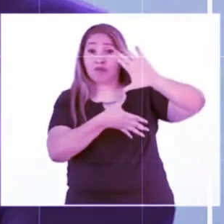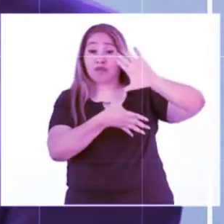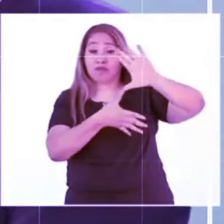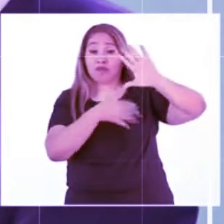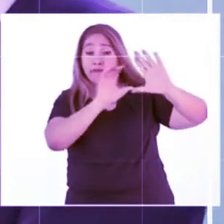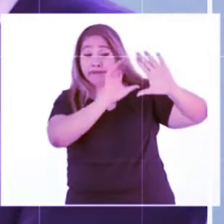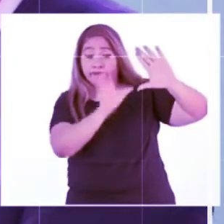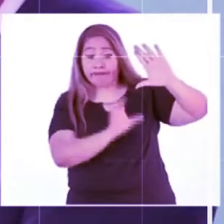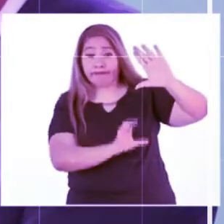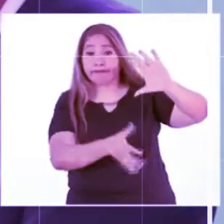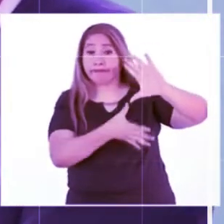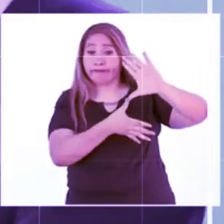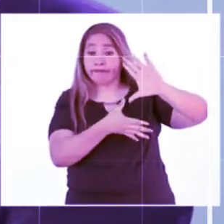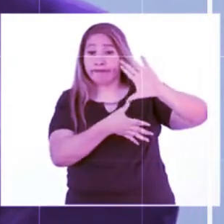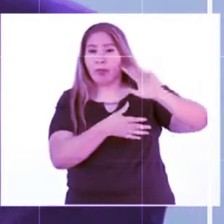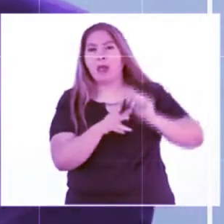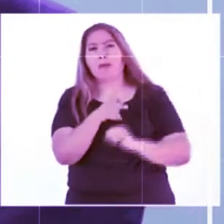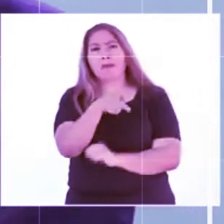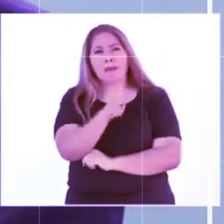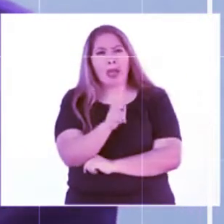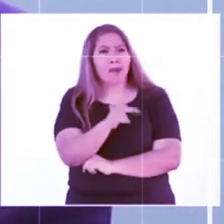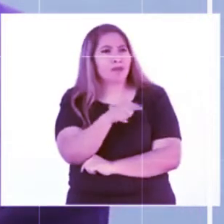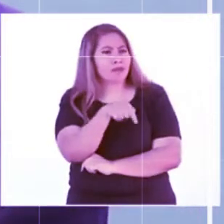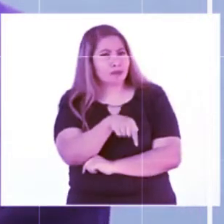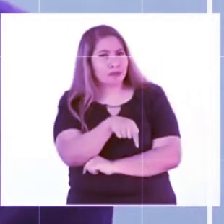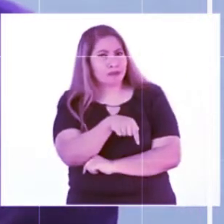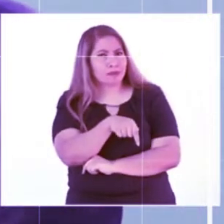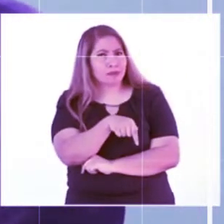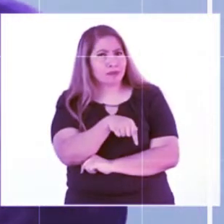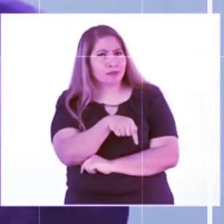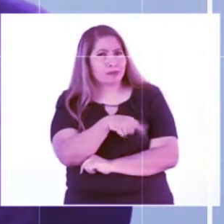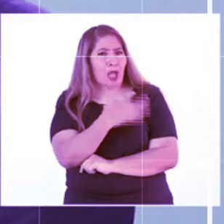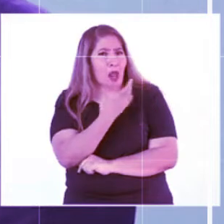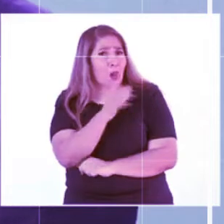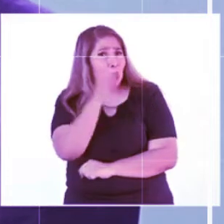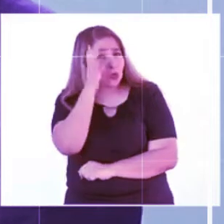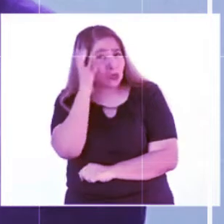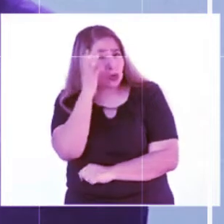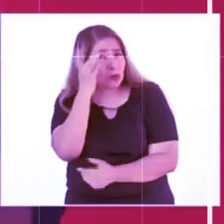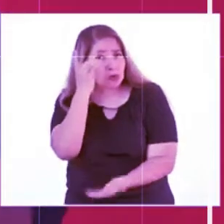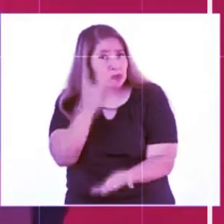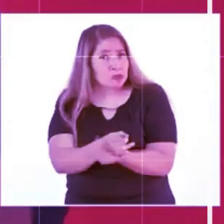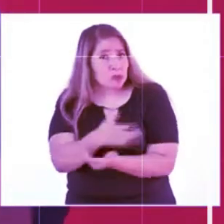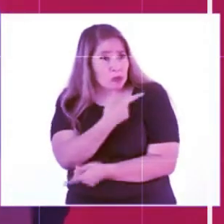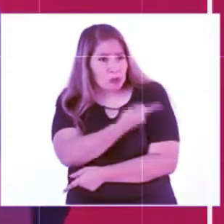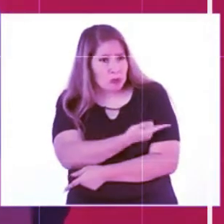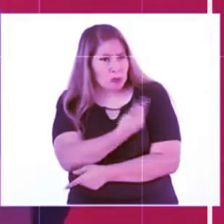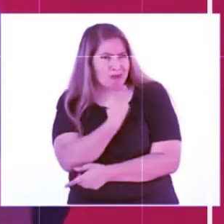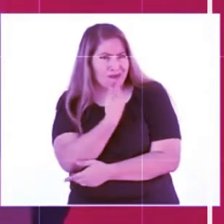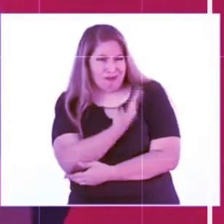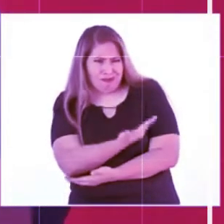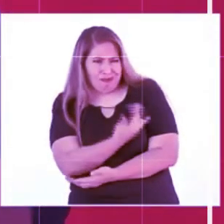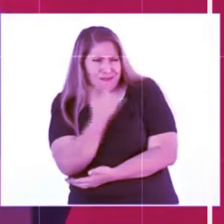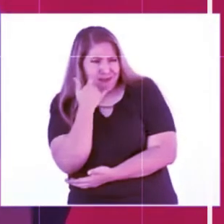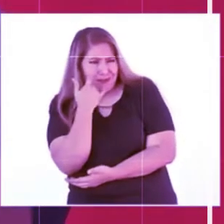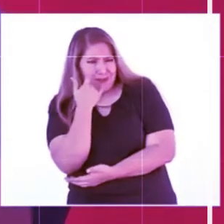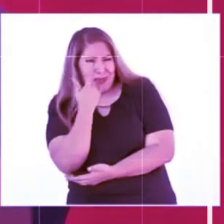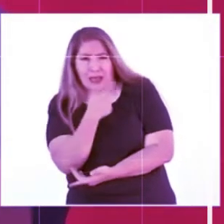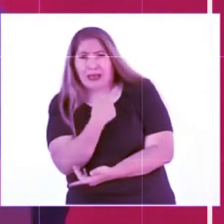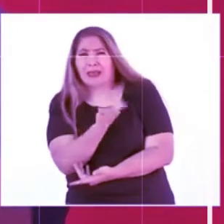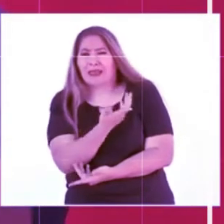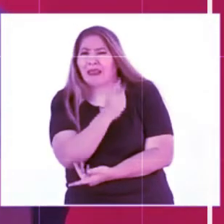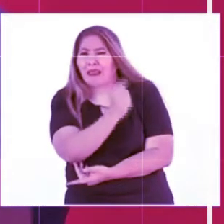Lo irónico es que exclusivamente frente a los chinos, este vago concepto